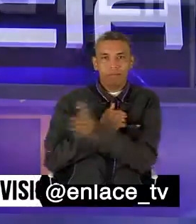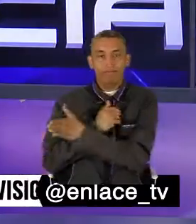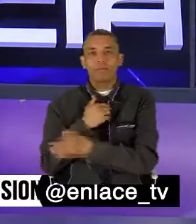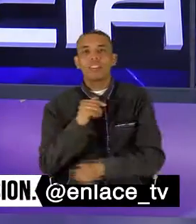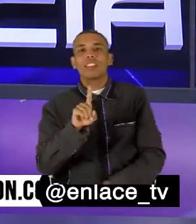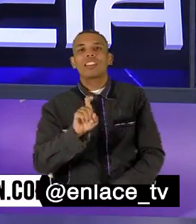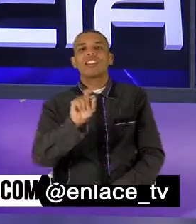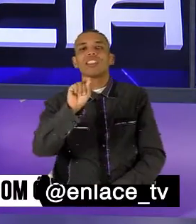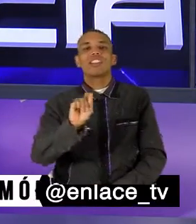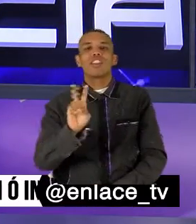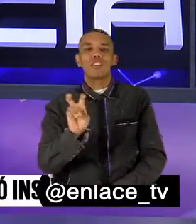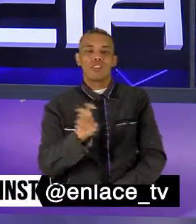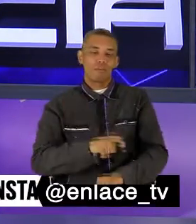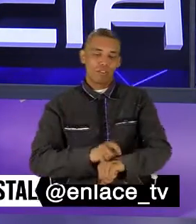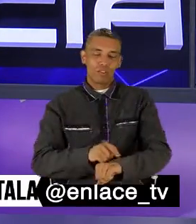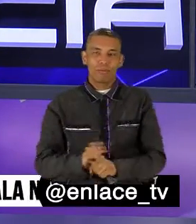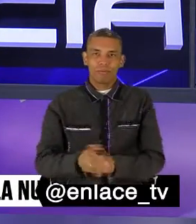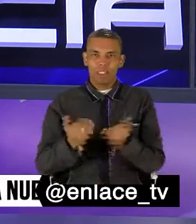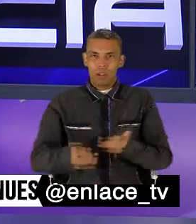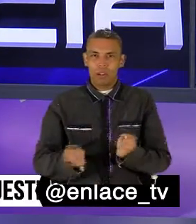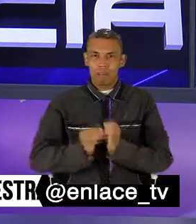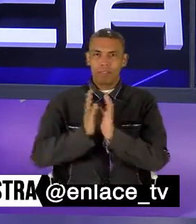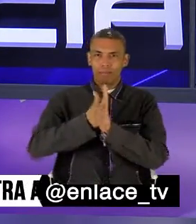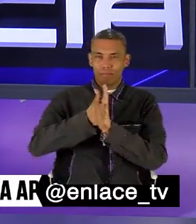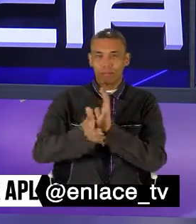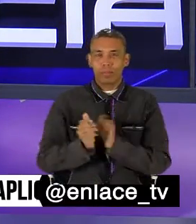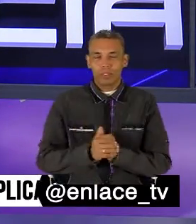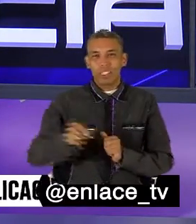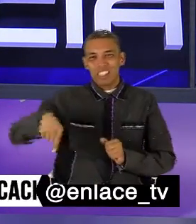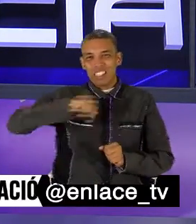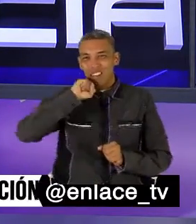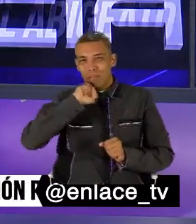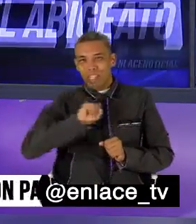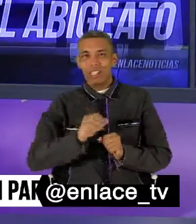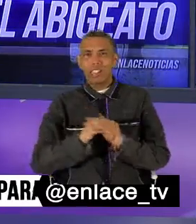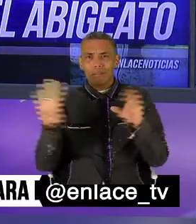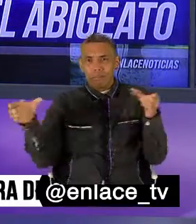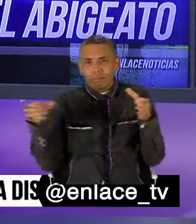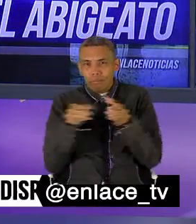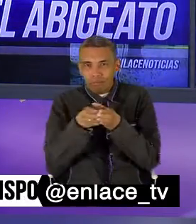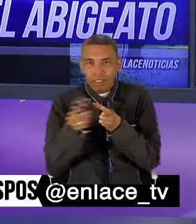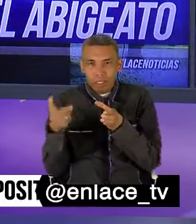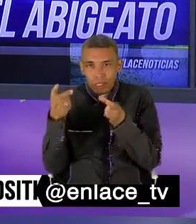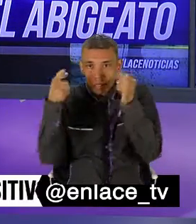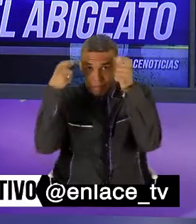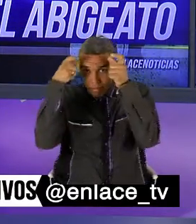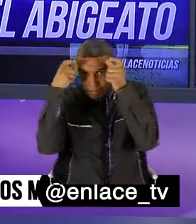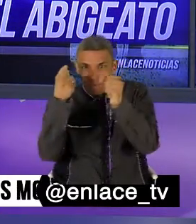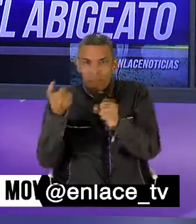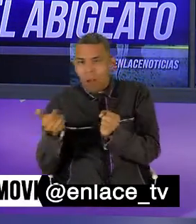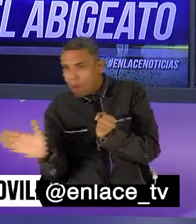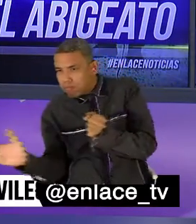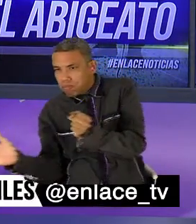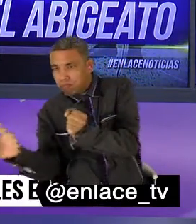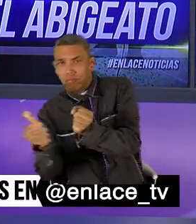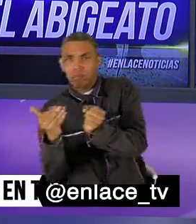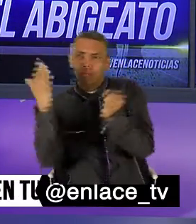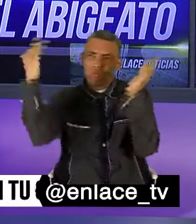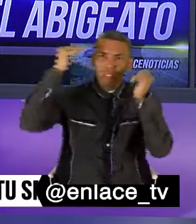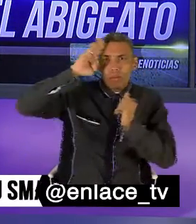la tarde y continuamos con más información. Ganaderos de Barranca Bermeja se reunieron con autoridades civiles y militares y de policía ante